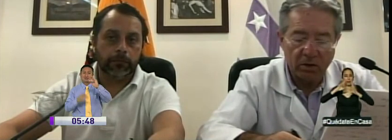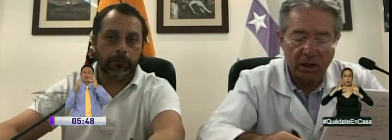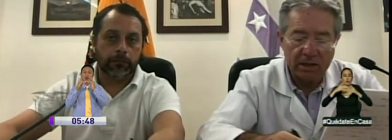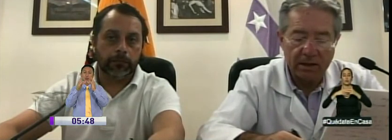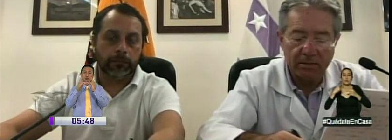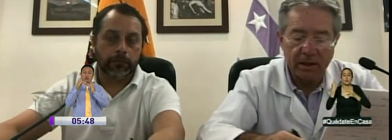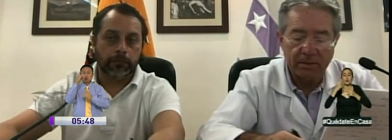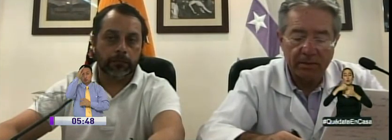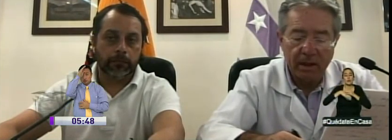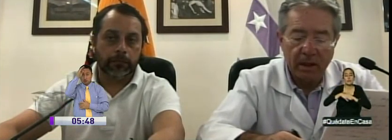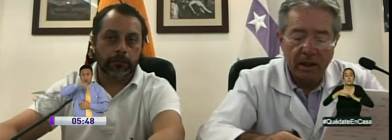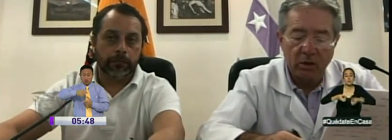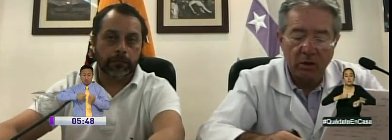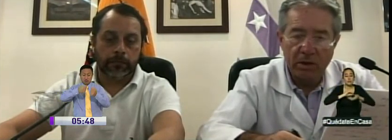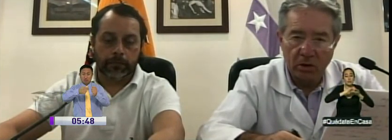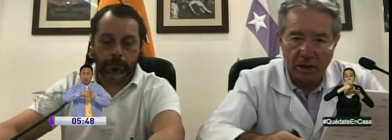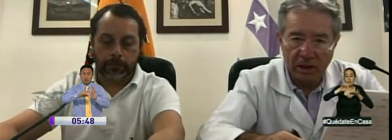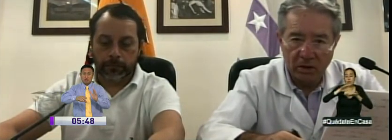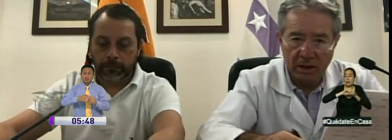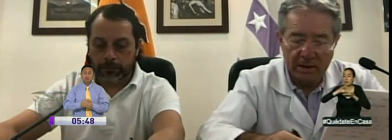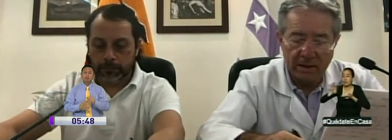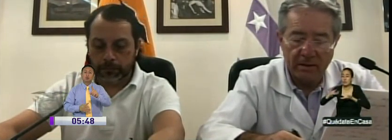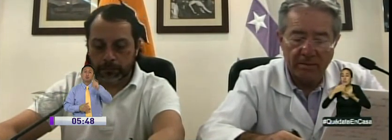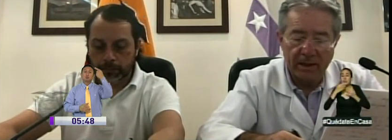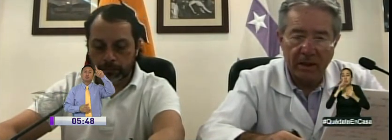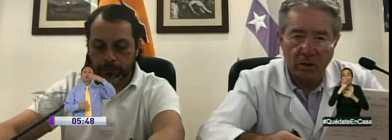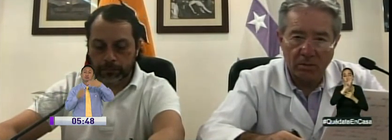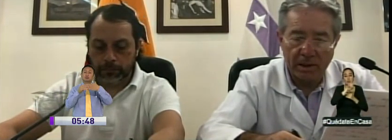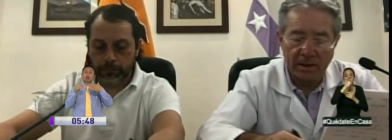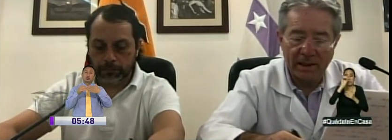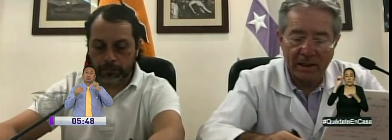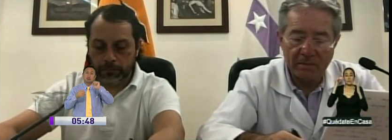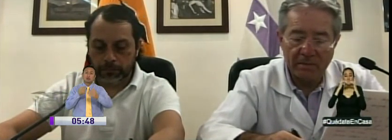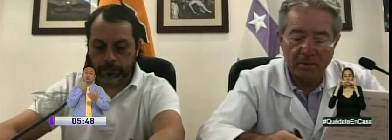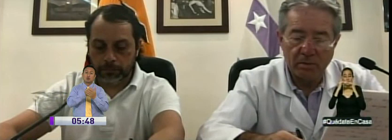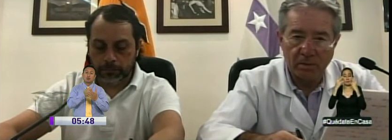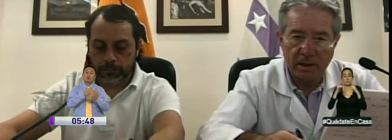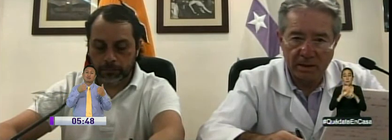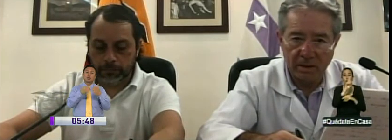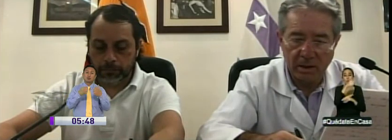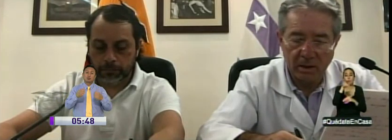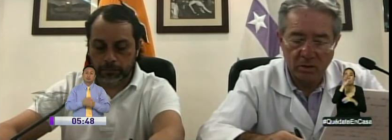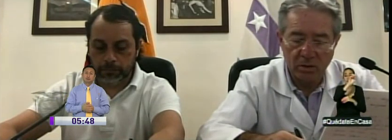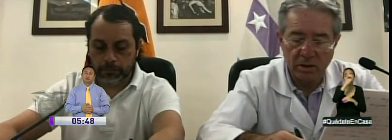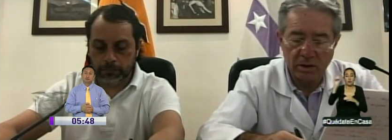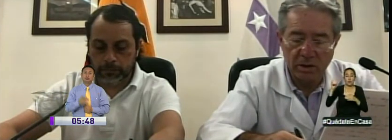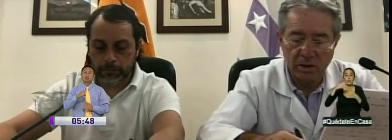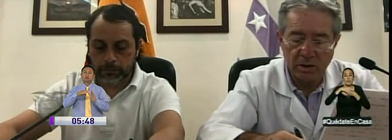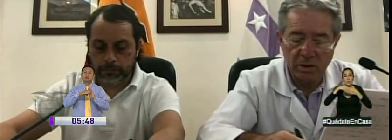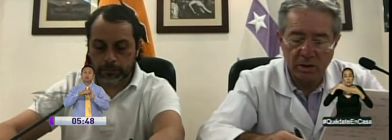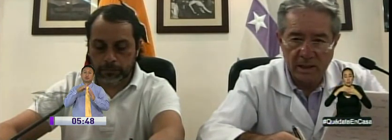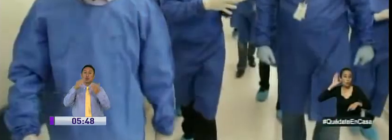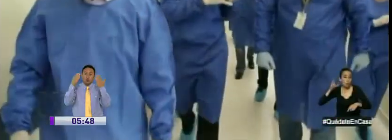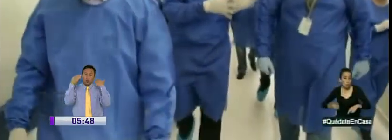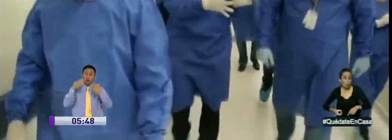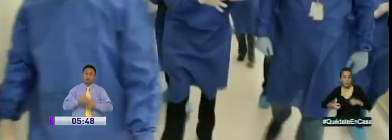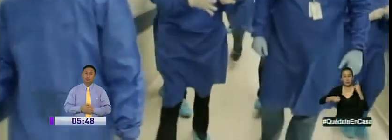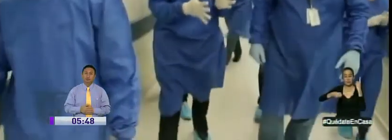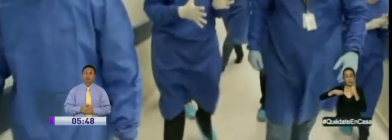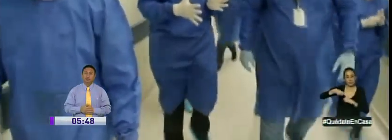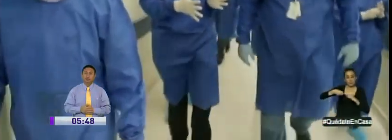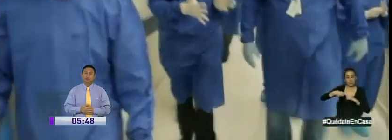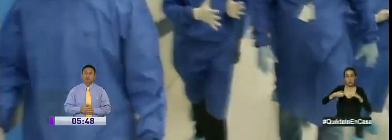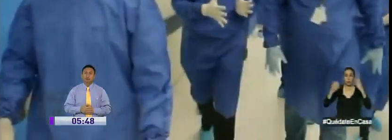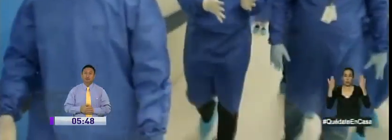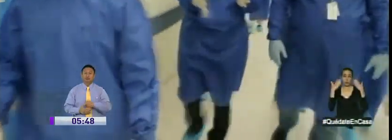que han sido donadas también, y 1 millón de dólares para compra de equipo por parte del Banco de Guayaquil.